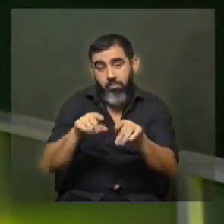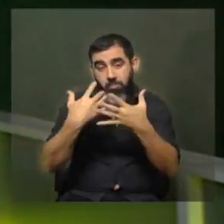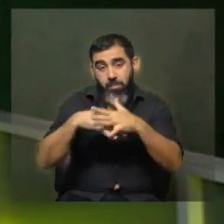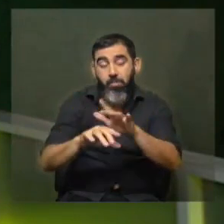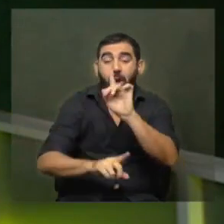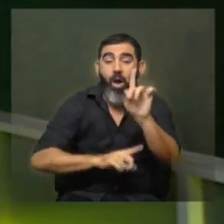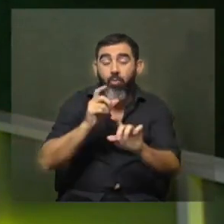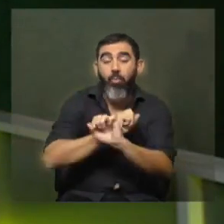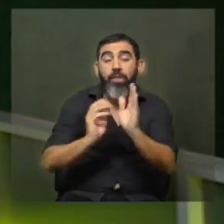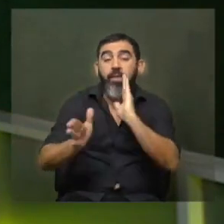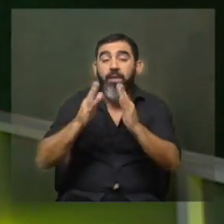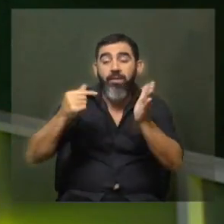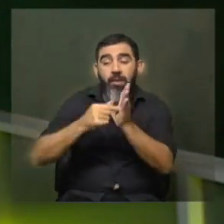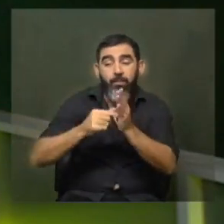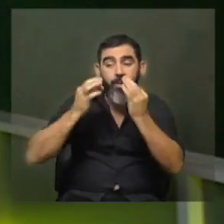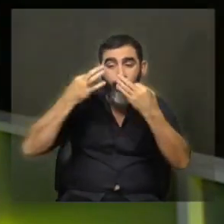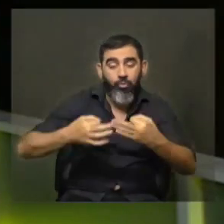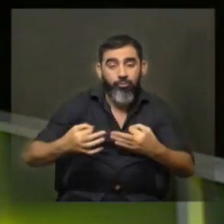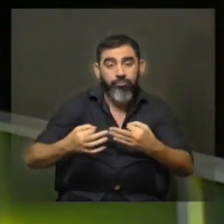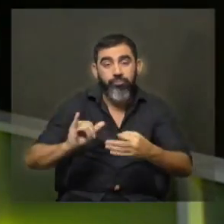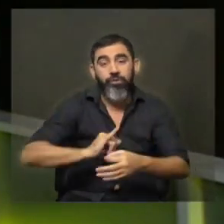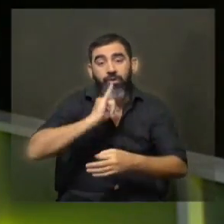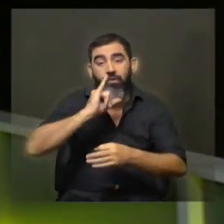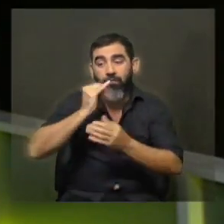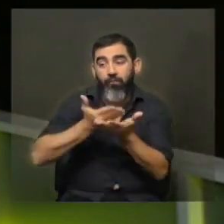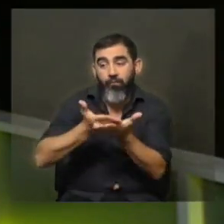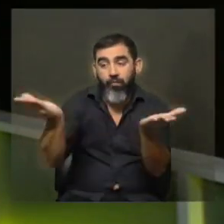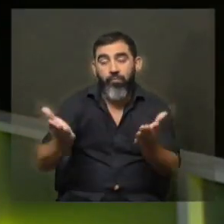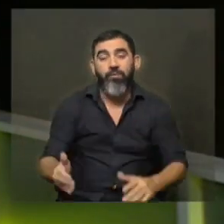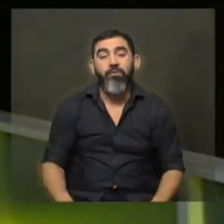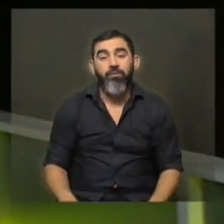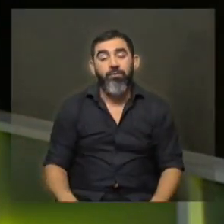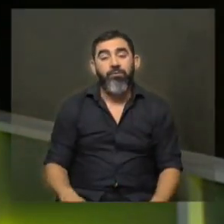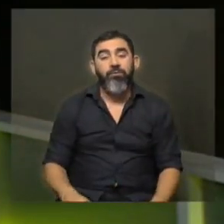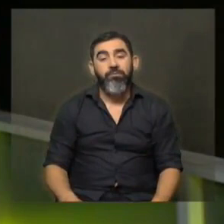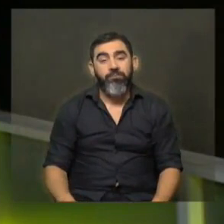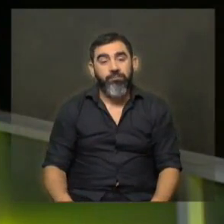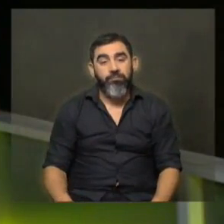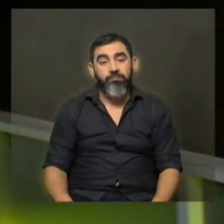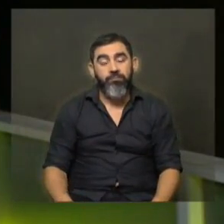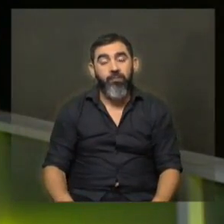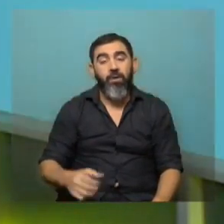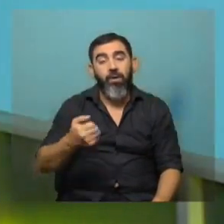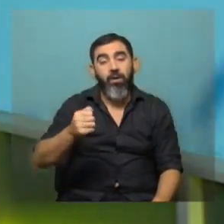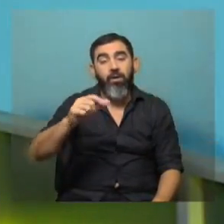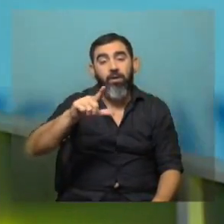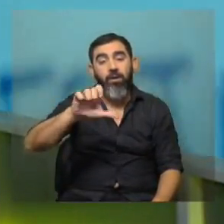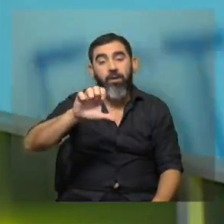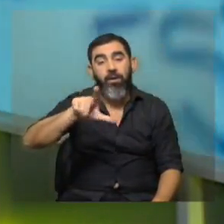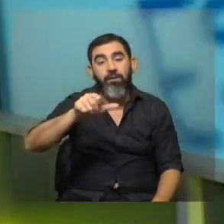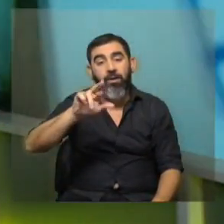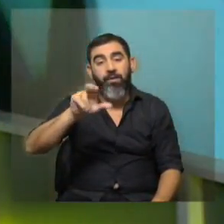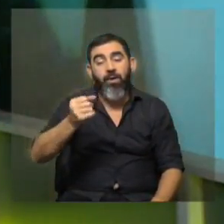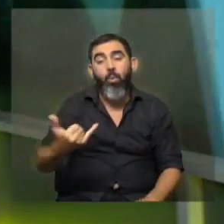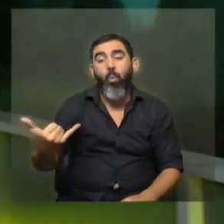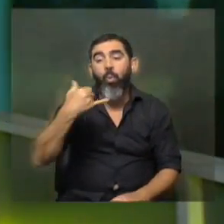caso un tratamiento específico. En el informe que vamos a comenzar a compartir a continuación, Alexandra Perrone nos cuenta cuál